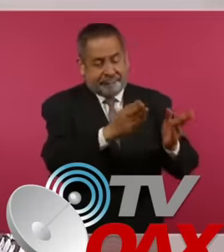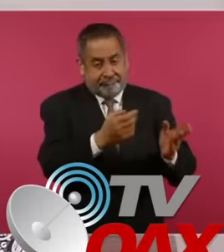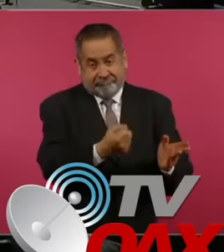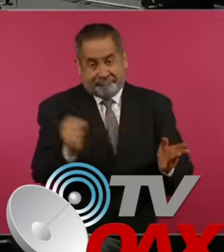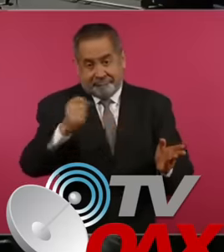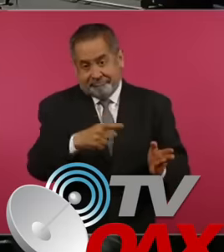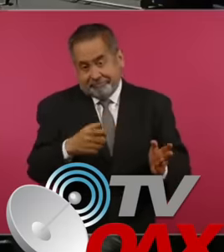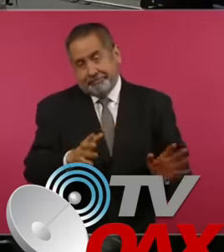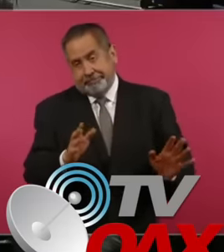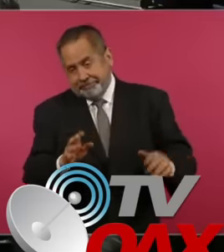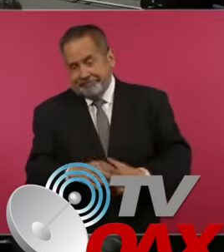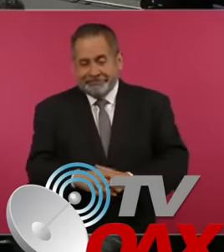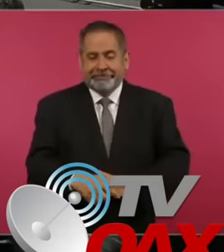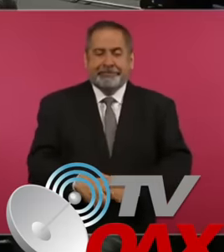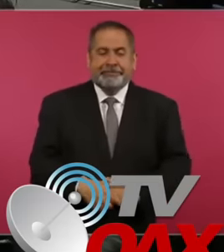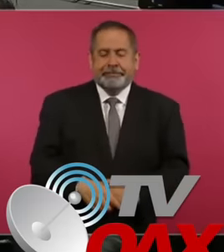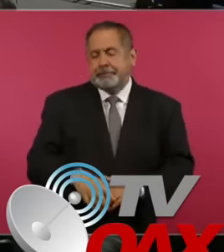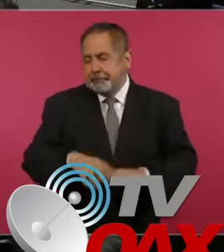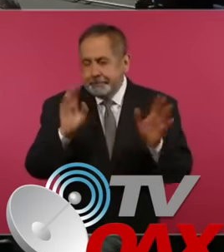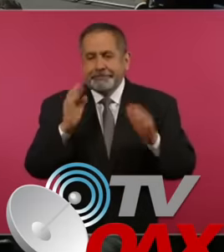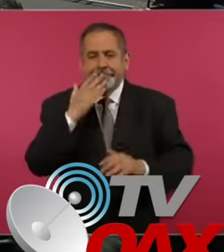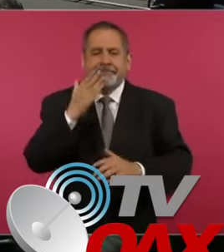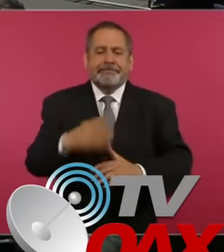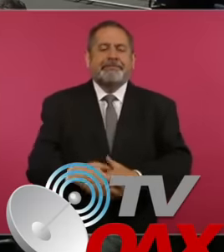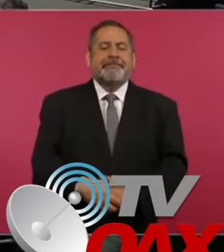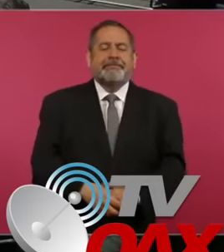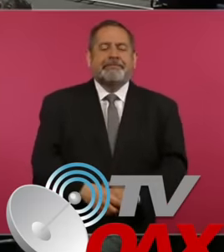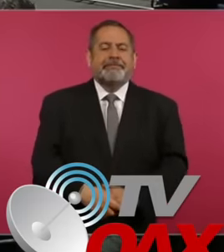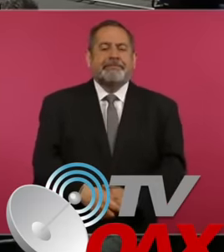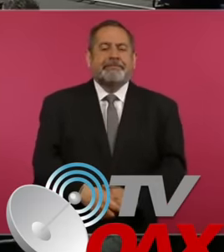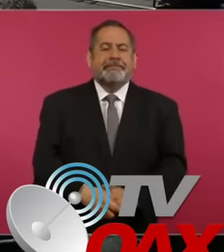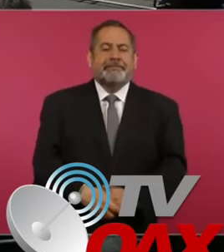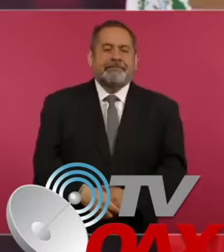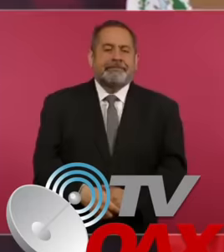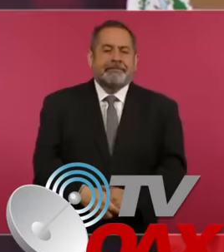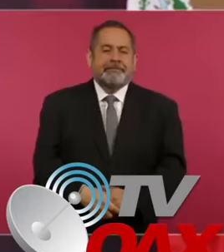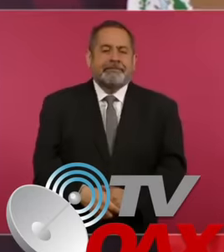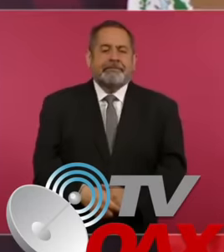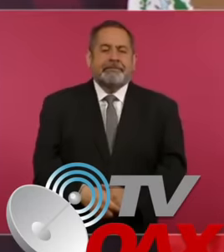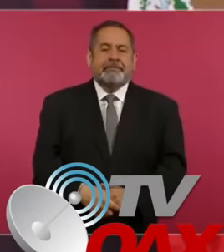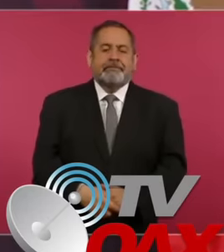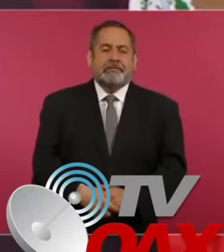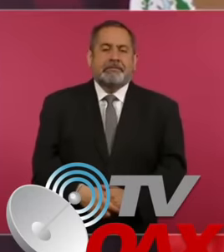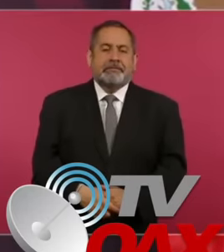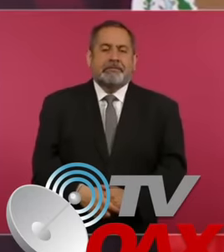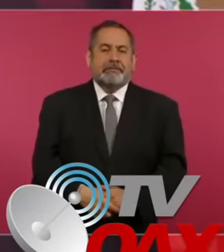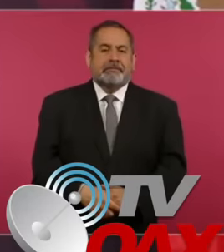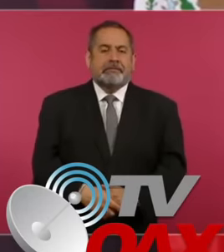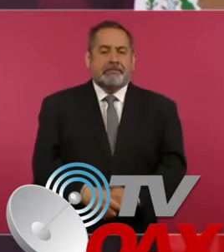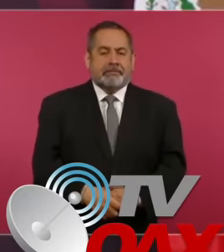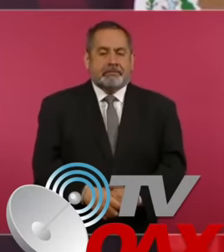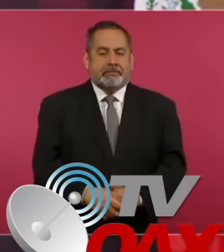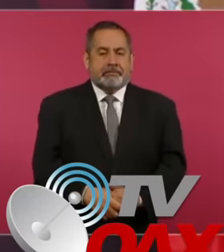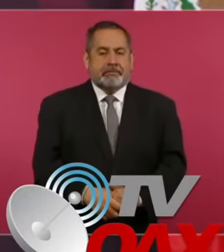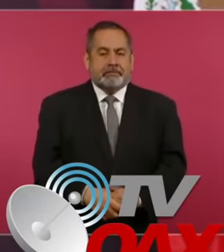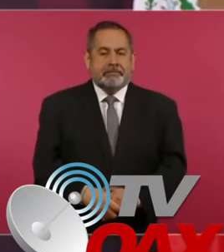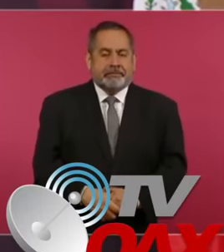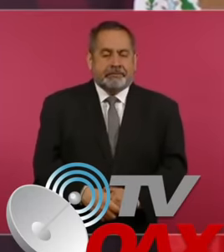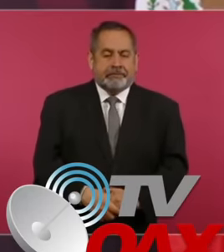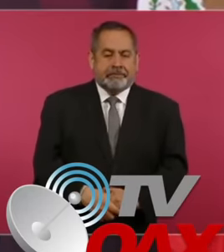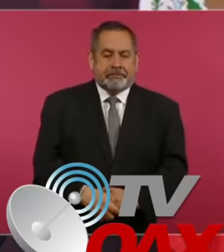De persuadir. Pero, en fin, esto es... nada más